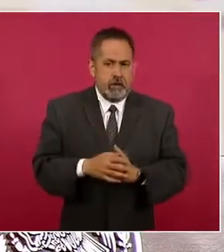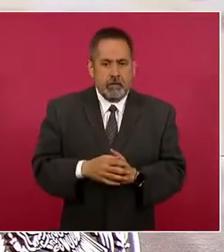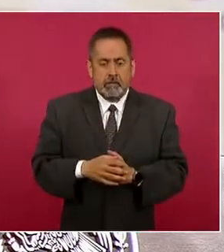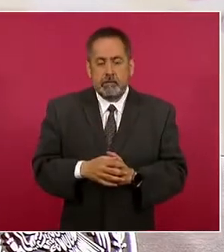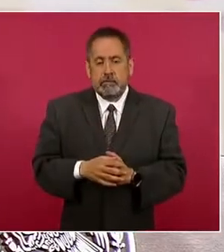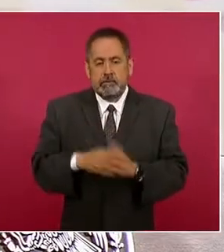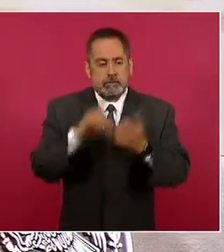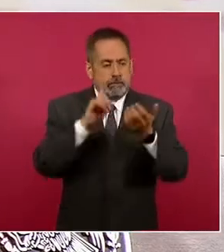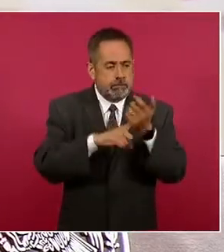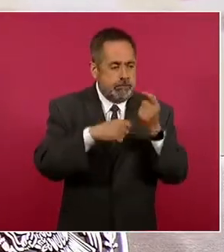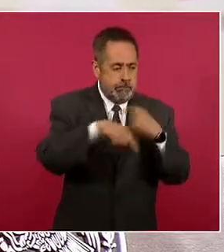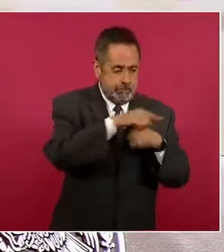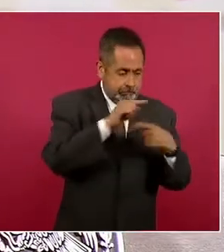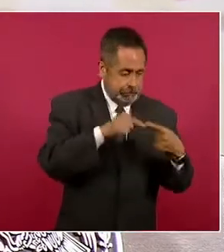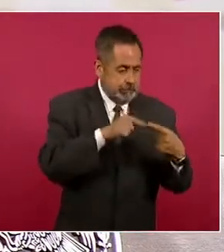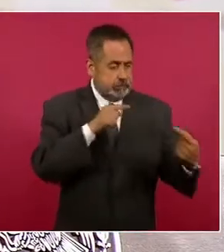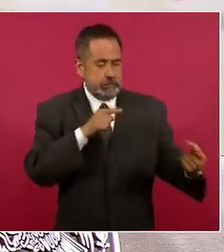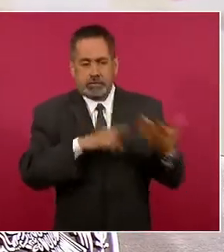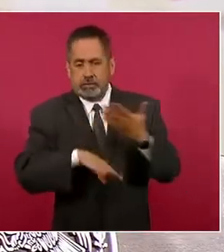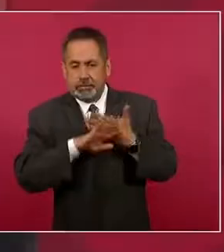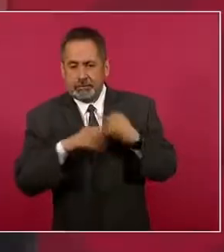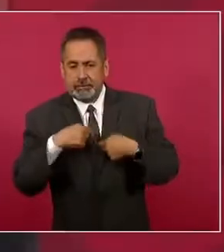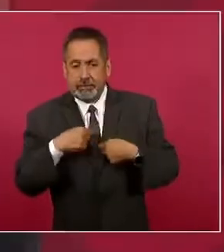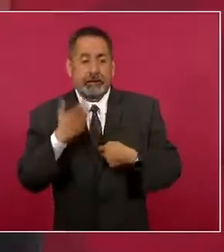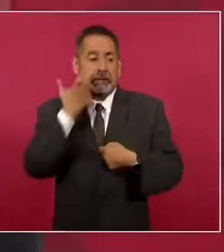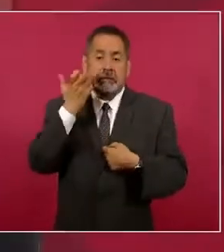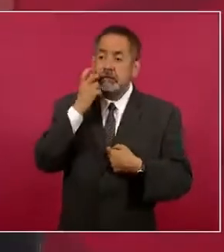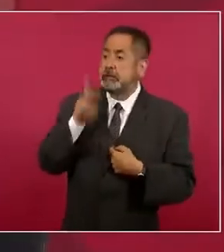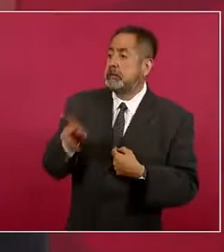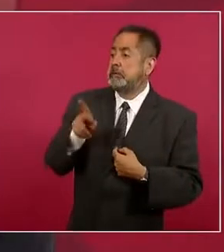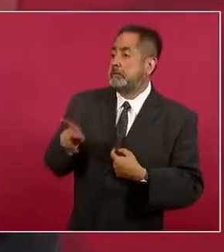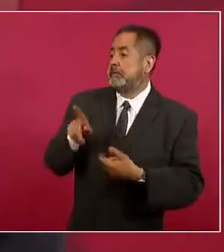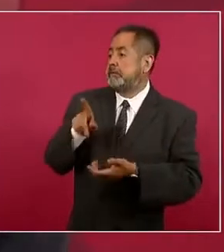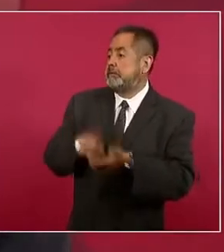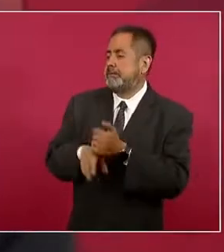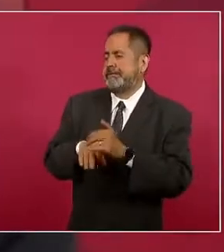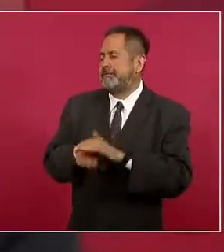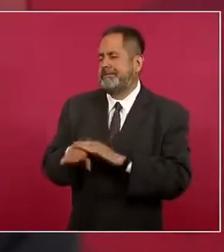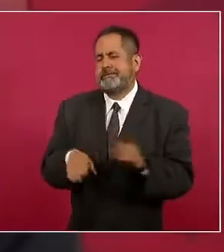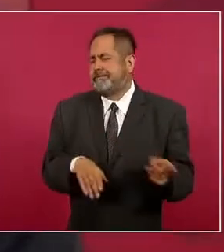quienes están en contra de nosotros, del bloque conservador.